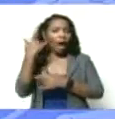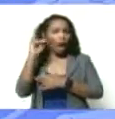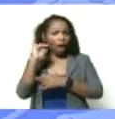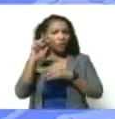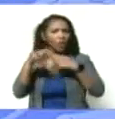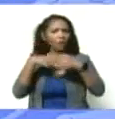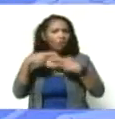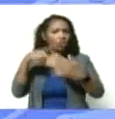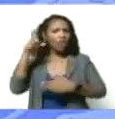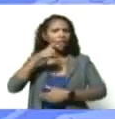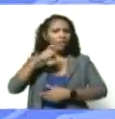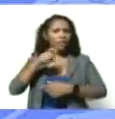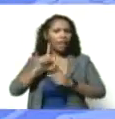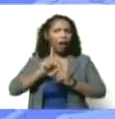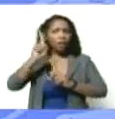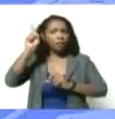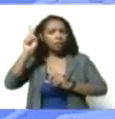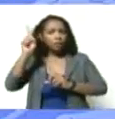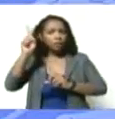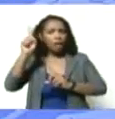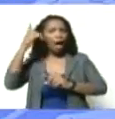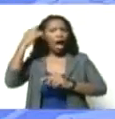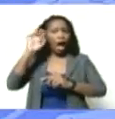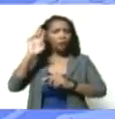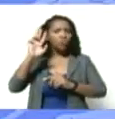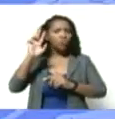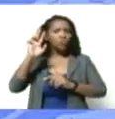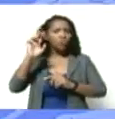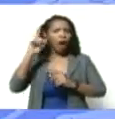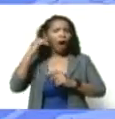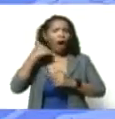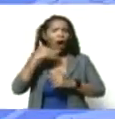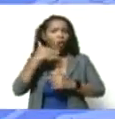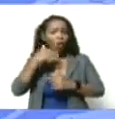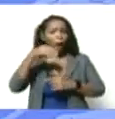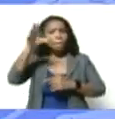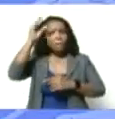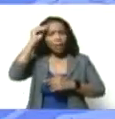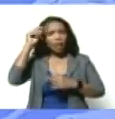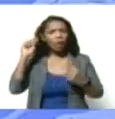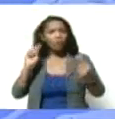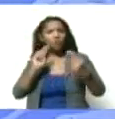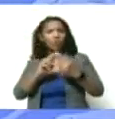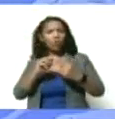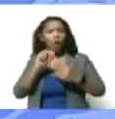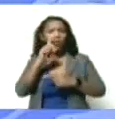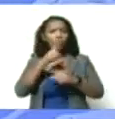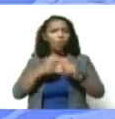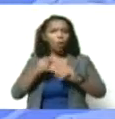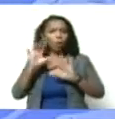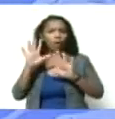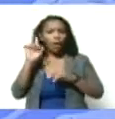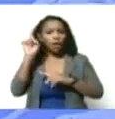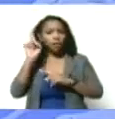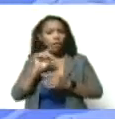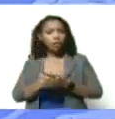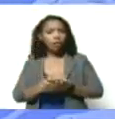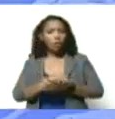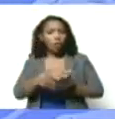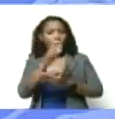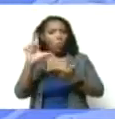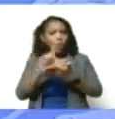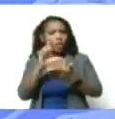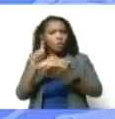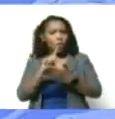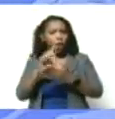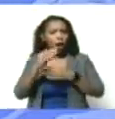revolución que lo necesita allá. Es que hay una elección, hay un encuentro, hay un 1 por 10. Un libro a